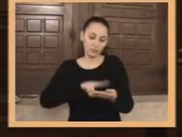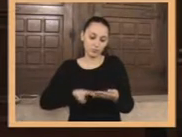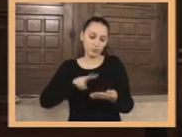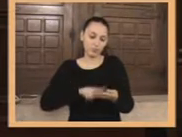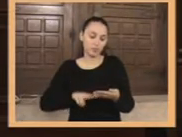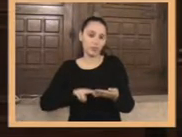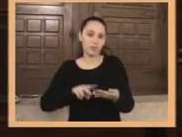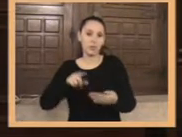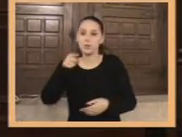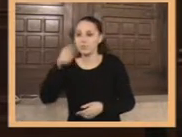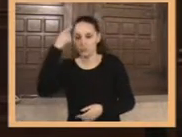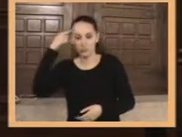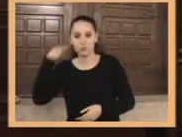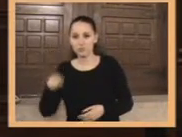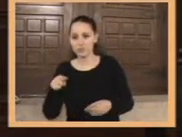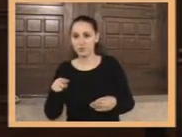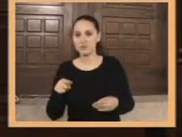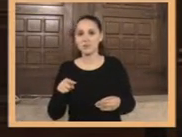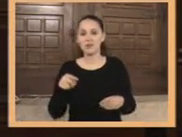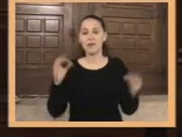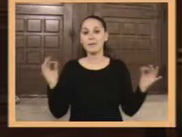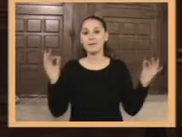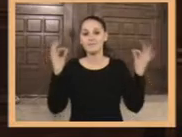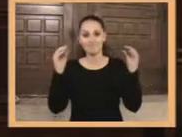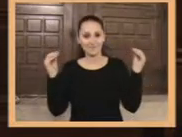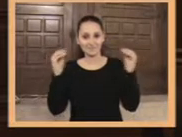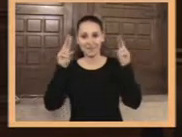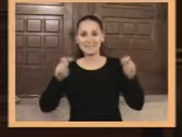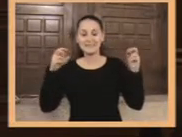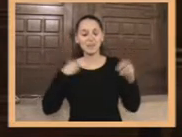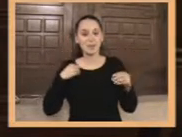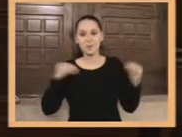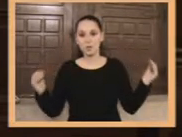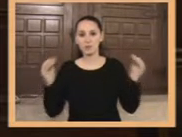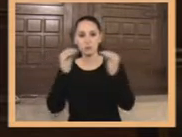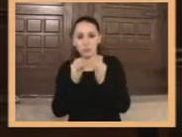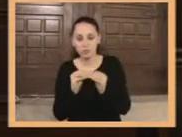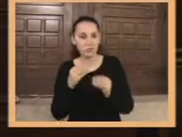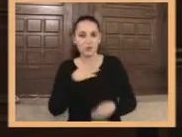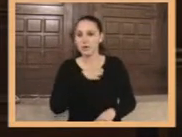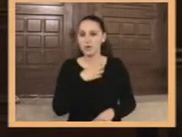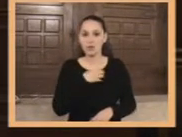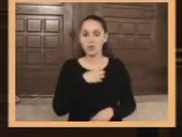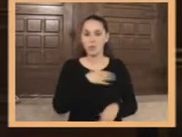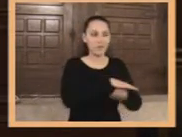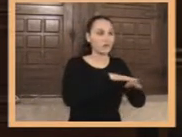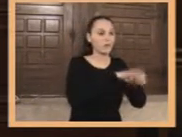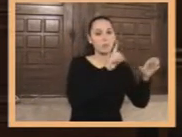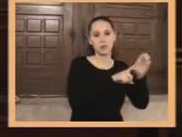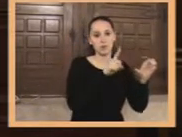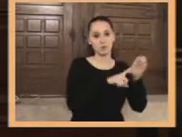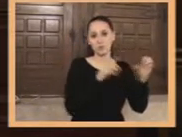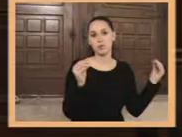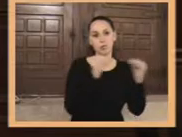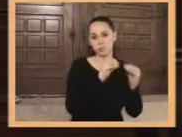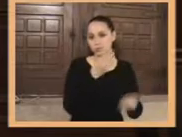usted que no es competencia ni del ayuntamiento y mucho menos de la comunidad autónoma, para meter ahí y tener un pretexto y